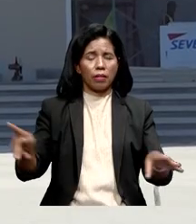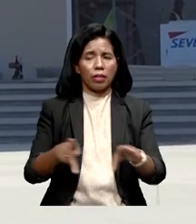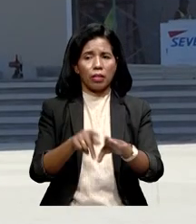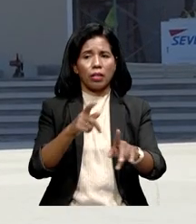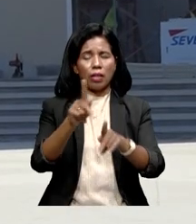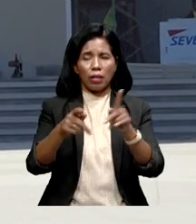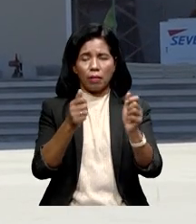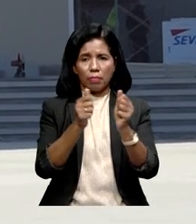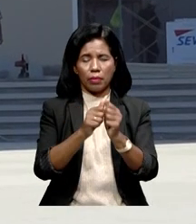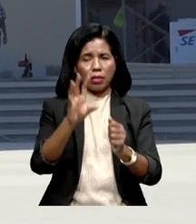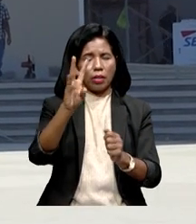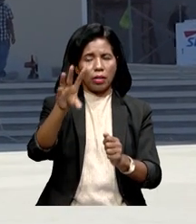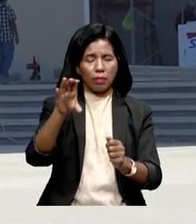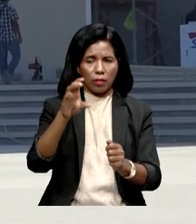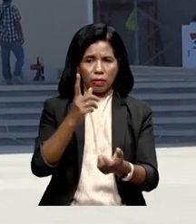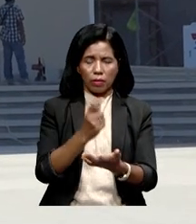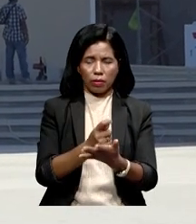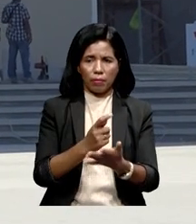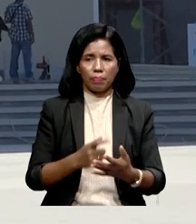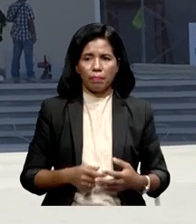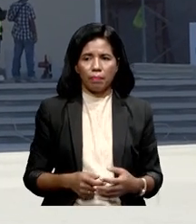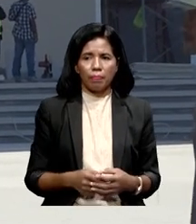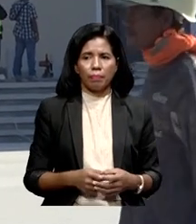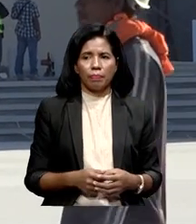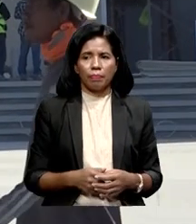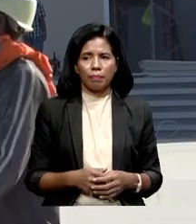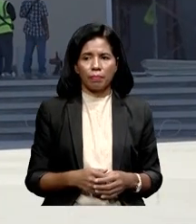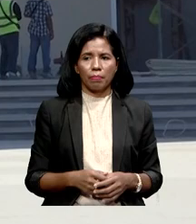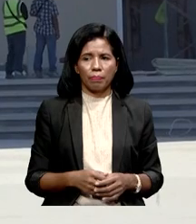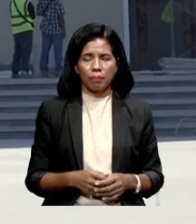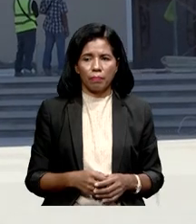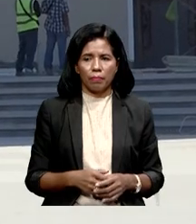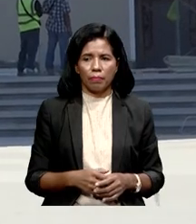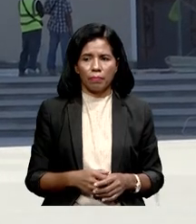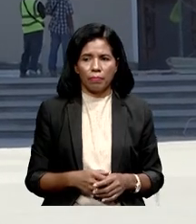Cisarane Rihunatus Nen Resin. A Gina Lola, Jacinto Fuca, Giemen.